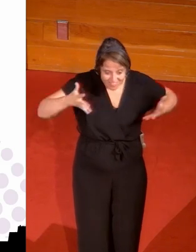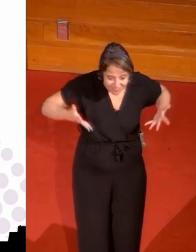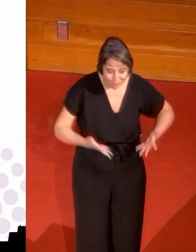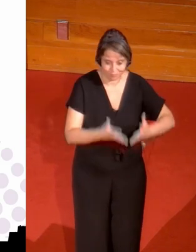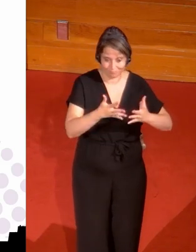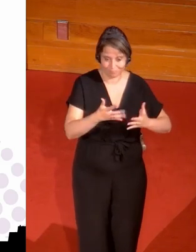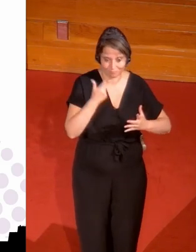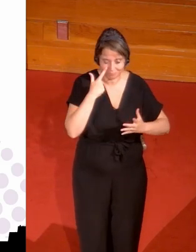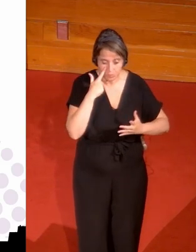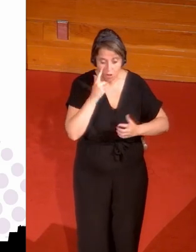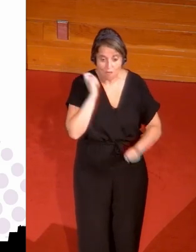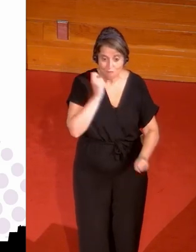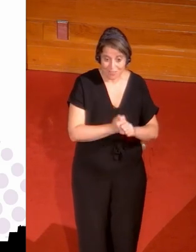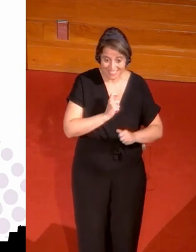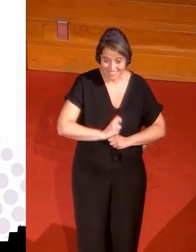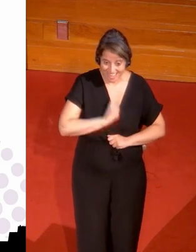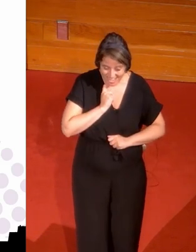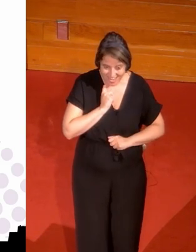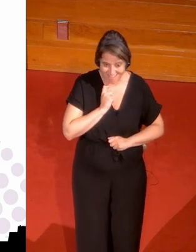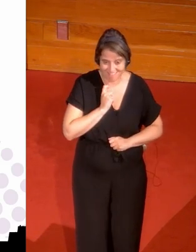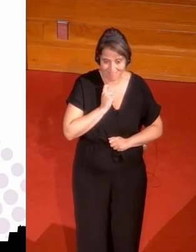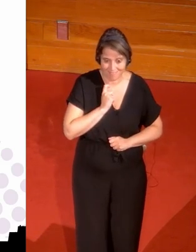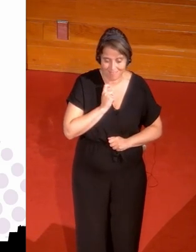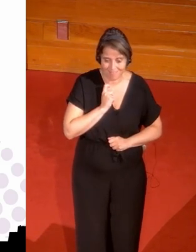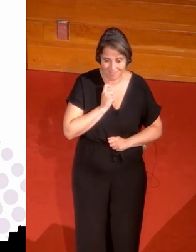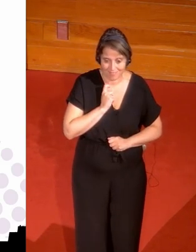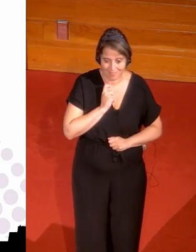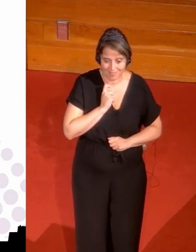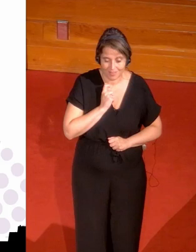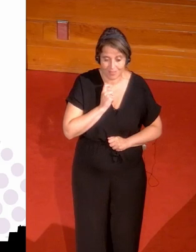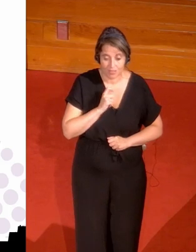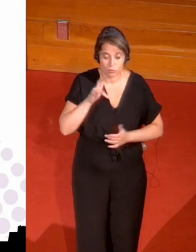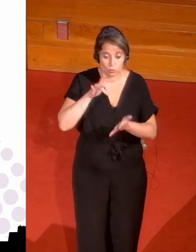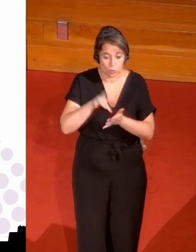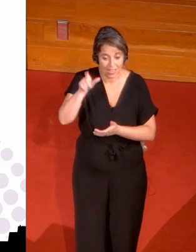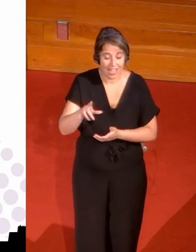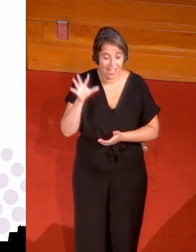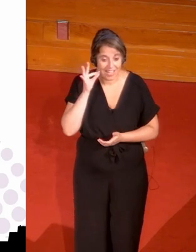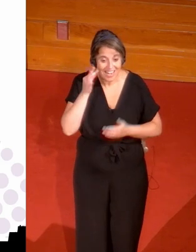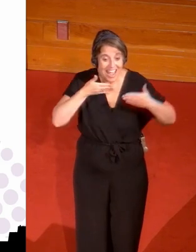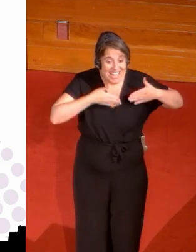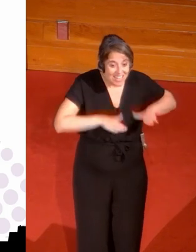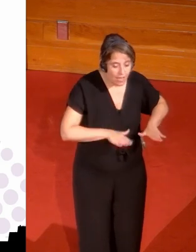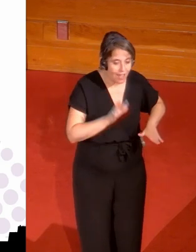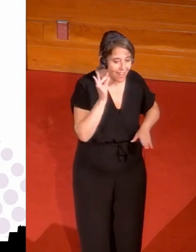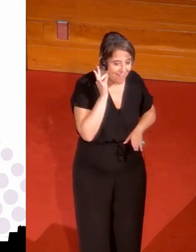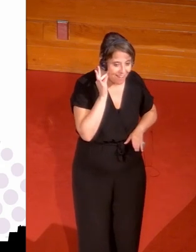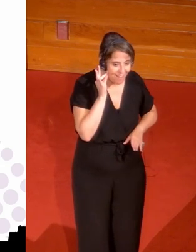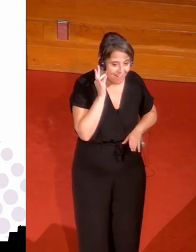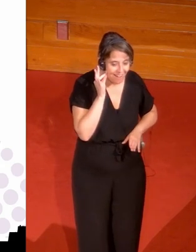principal fiscal de esa investigación en el congreso fuera l la hija de